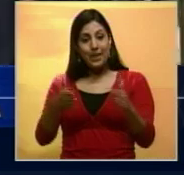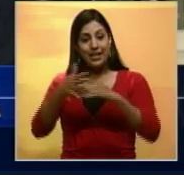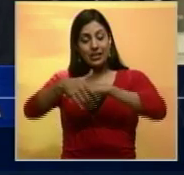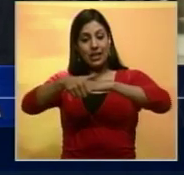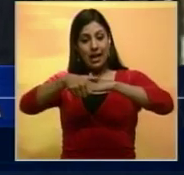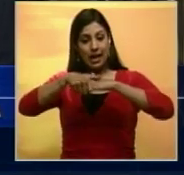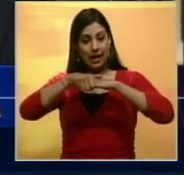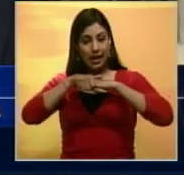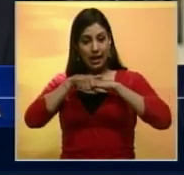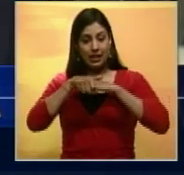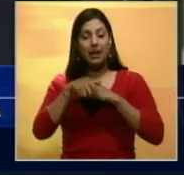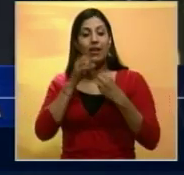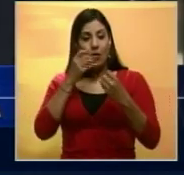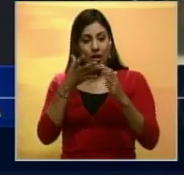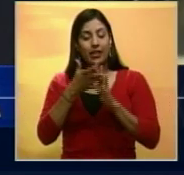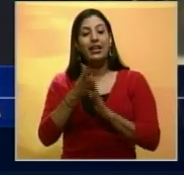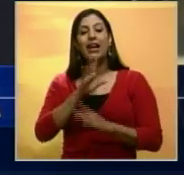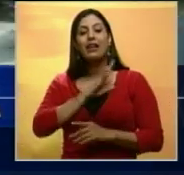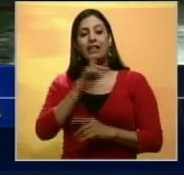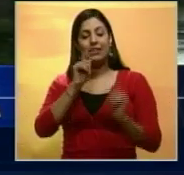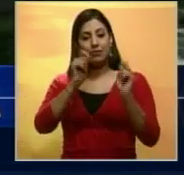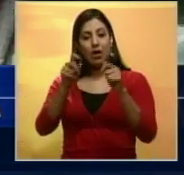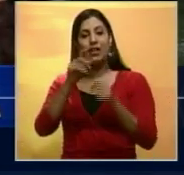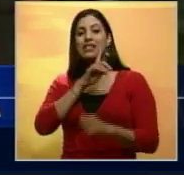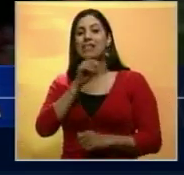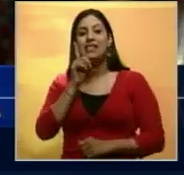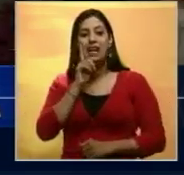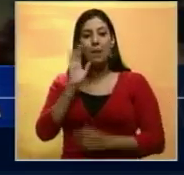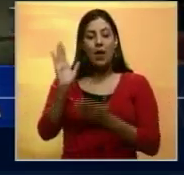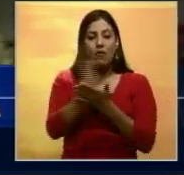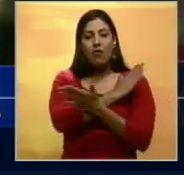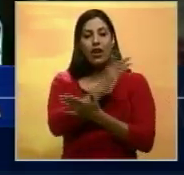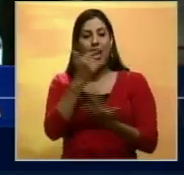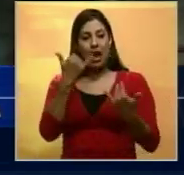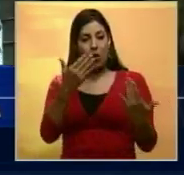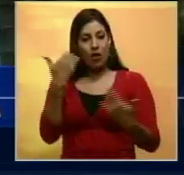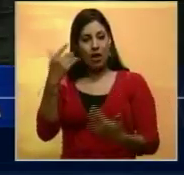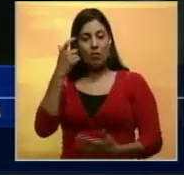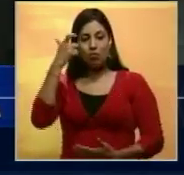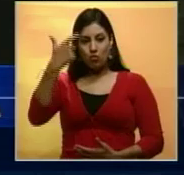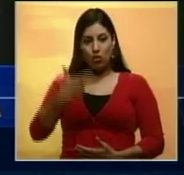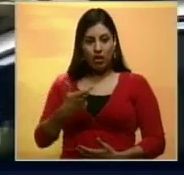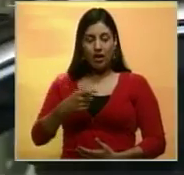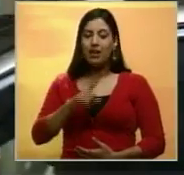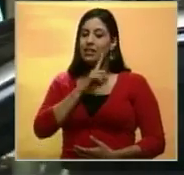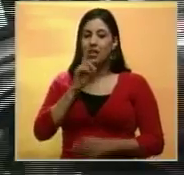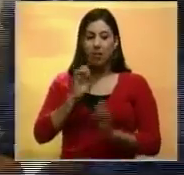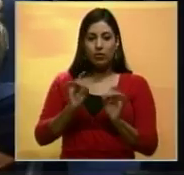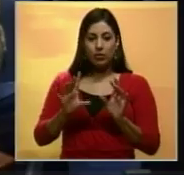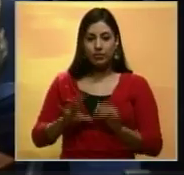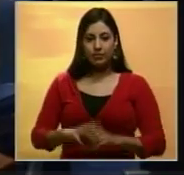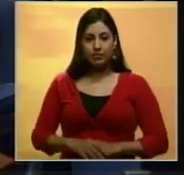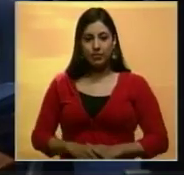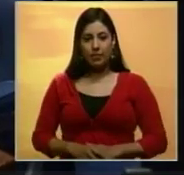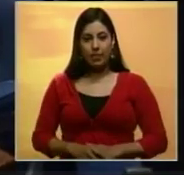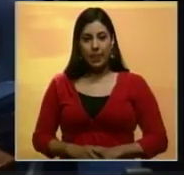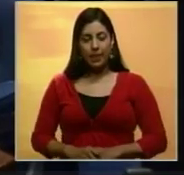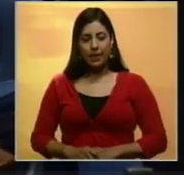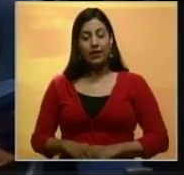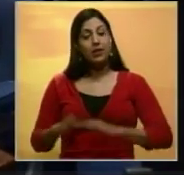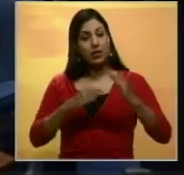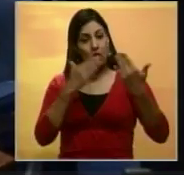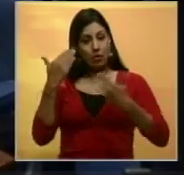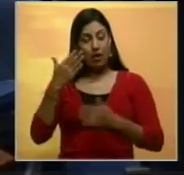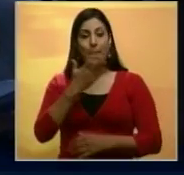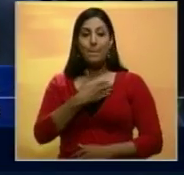David Cameron decidió dimitir al cargo, siendo sustituido por la actual mandataria Theresa May.